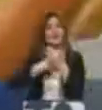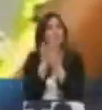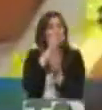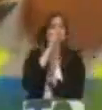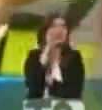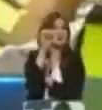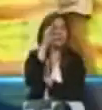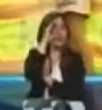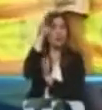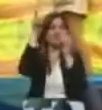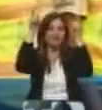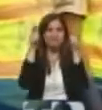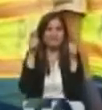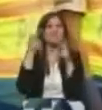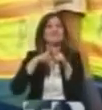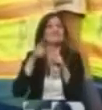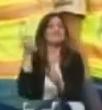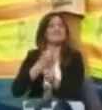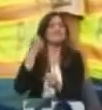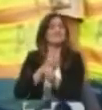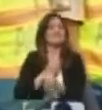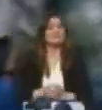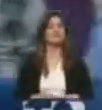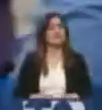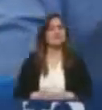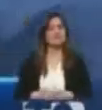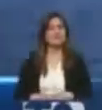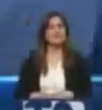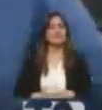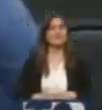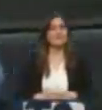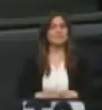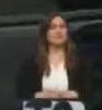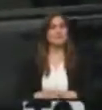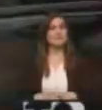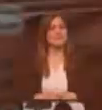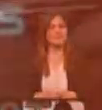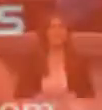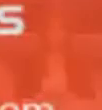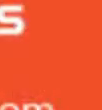700 policías que ya operan en este distrito. Luis Antonio Ruiz, 24 horas.